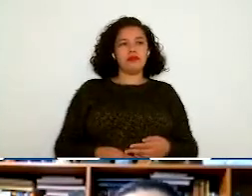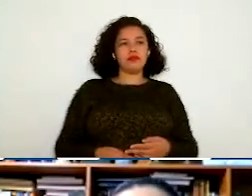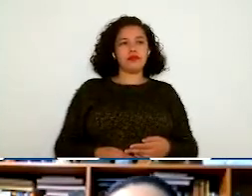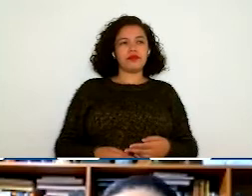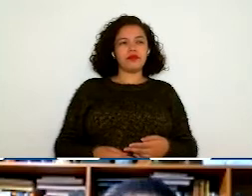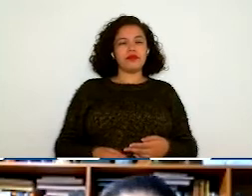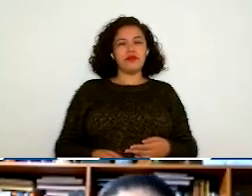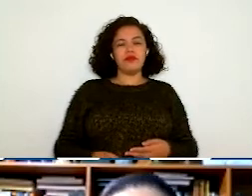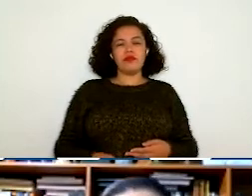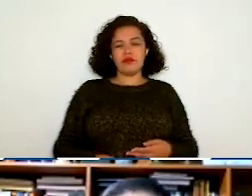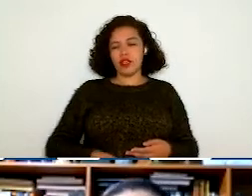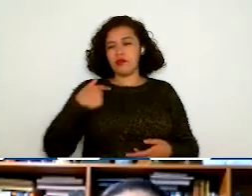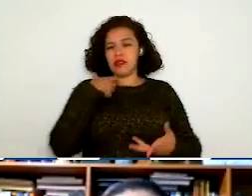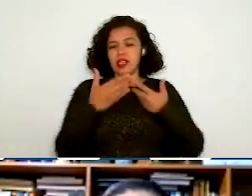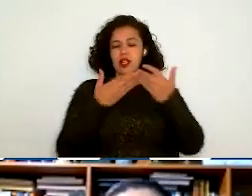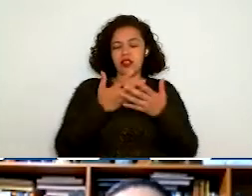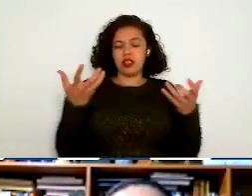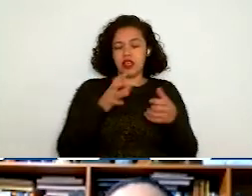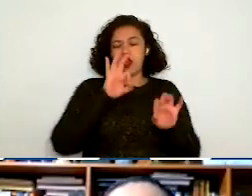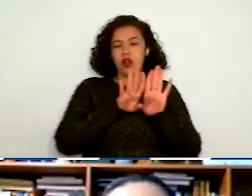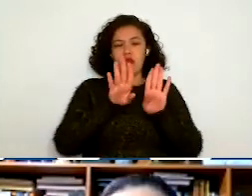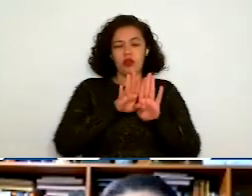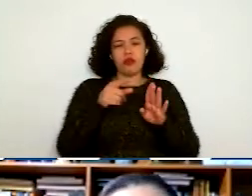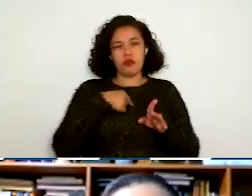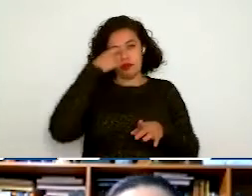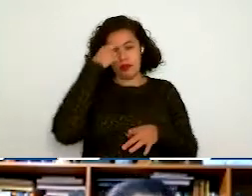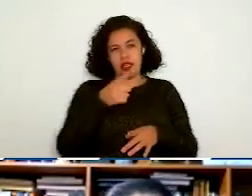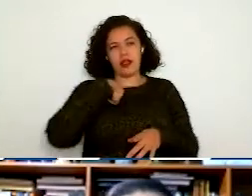esa actuación que estoy haciendo con la persona, cómo hago